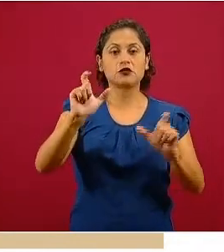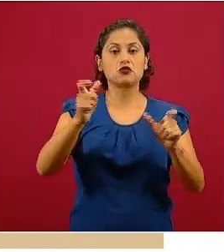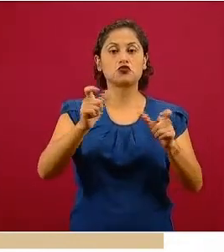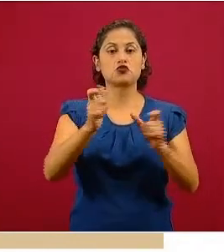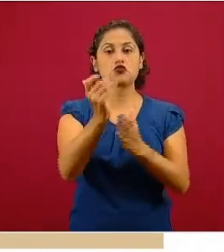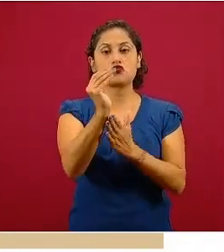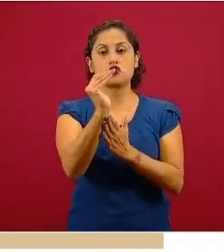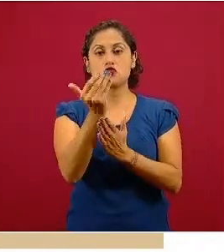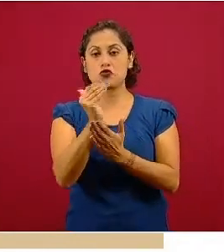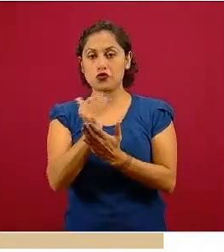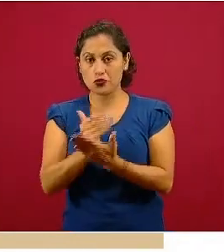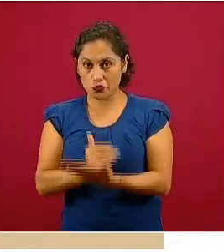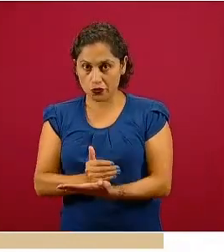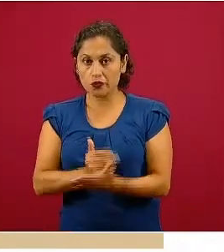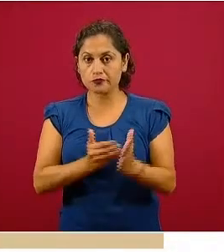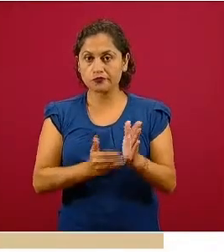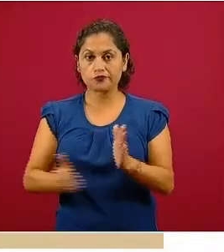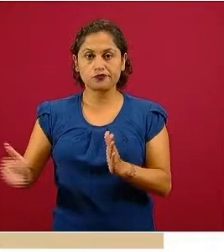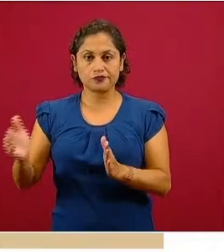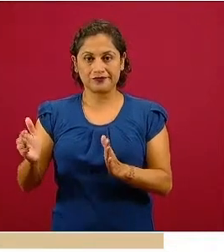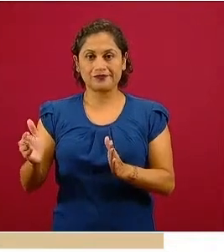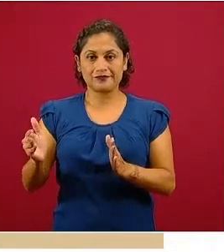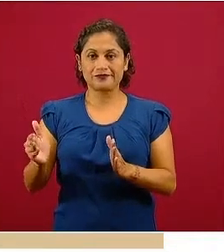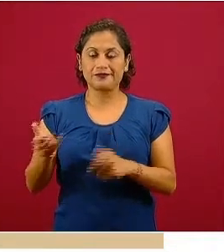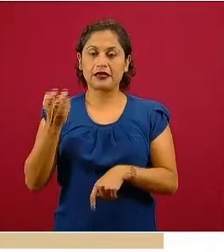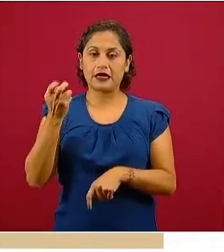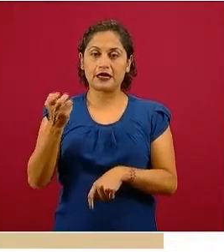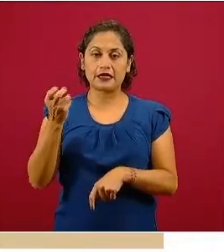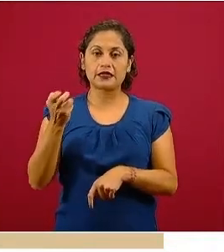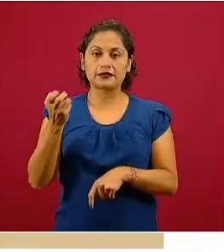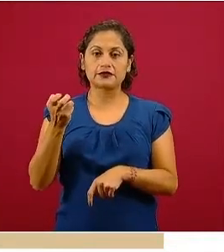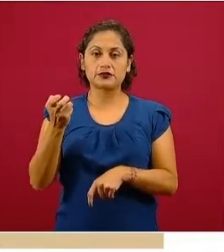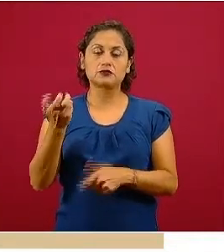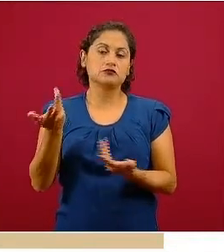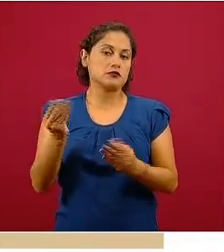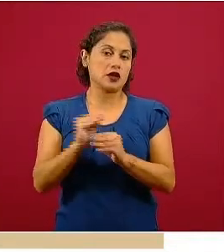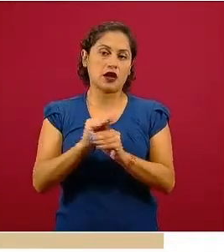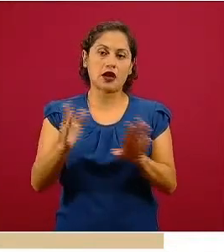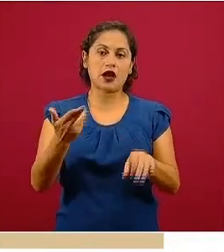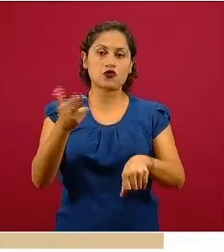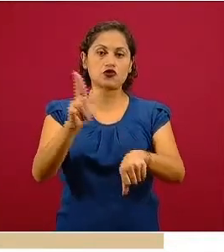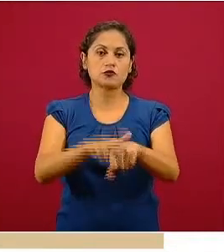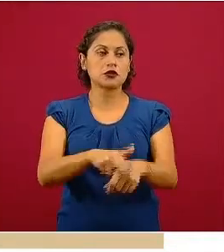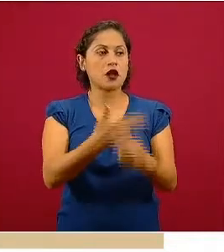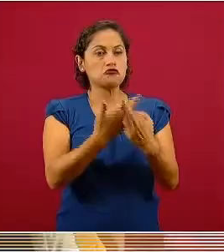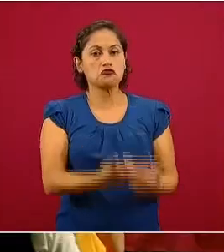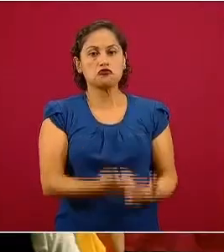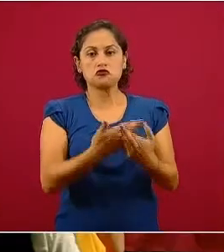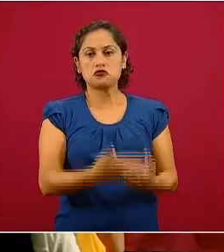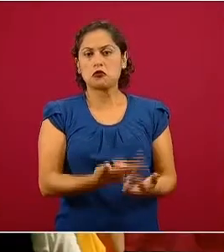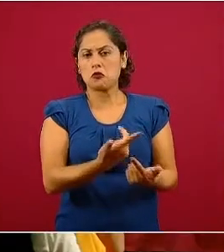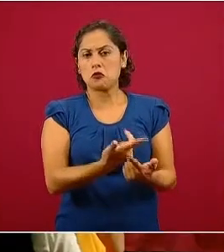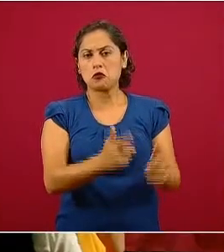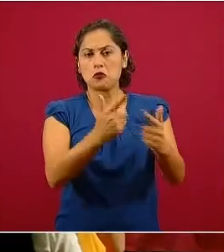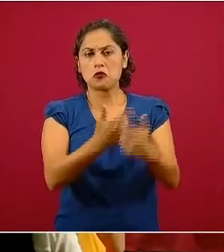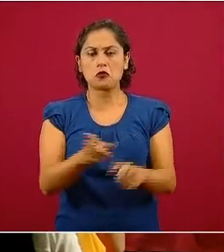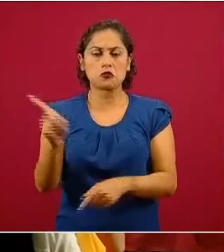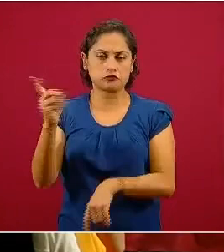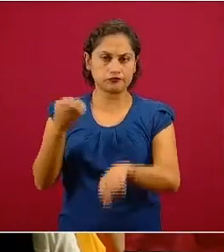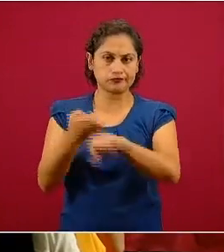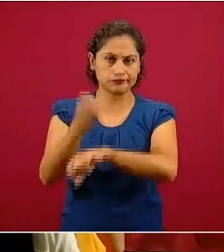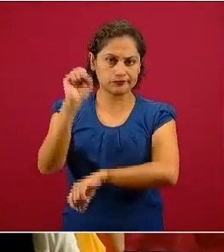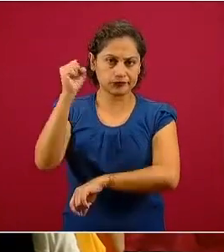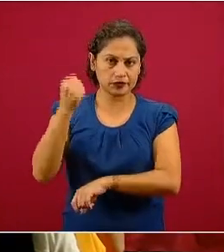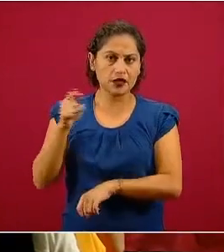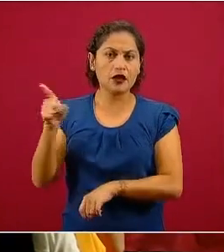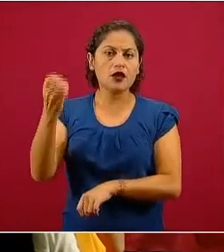casos y congruente con esto es la buena disponibilidad hospitalaria que también tiene Sinaloa, quien está en semáforo de riesgo